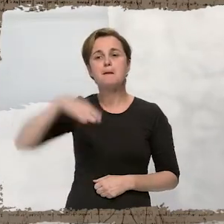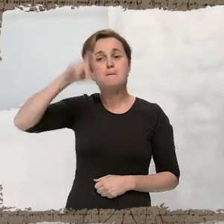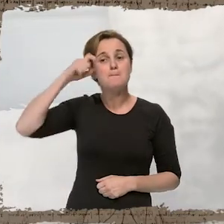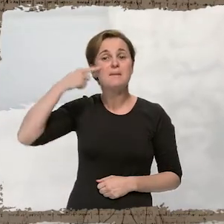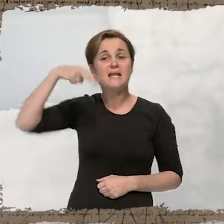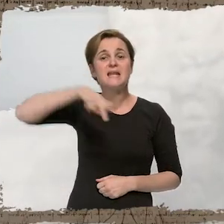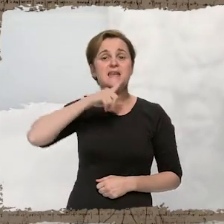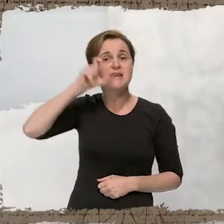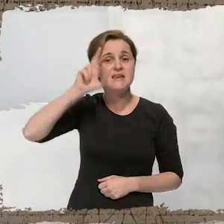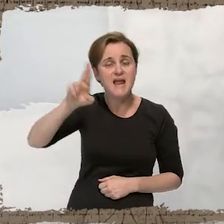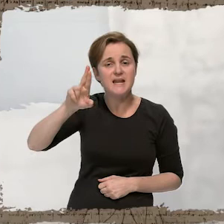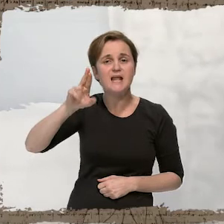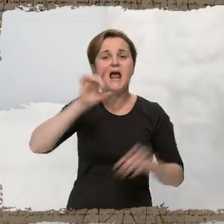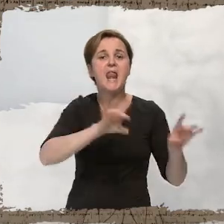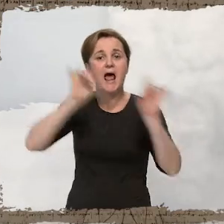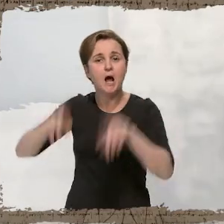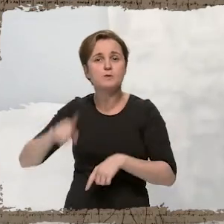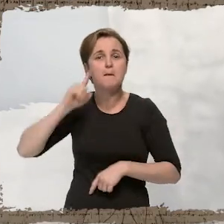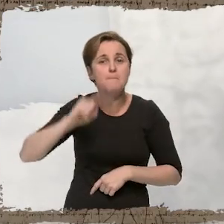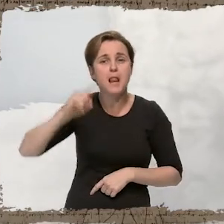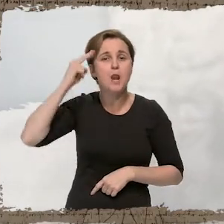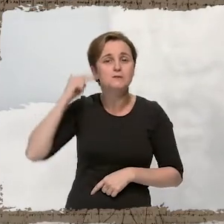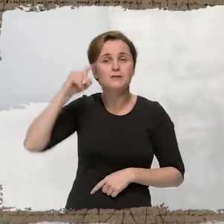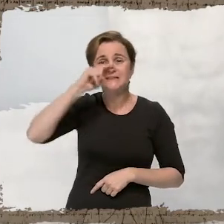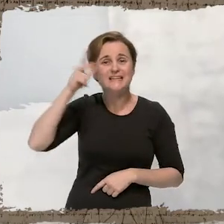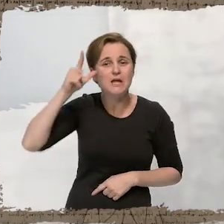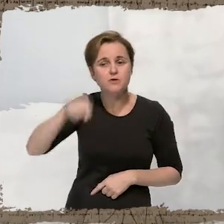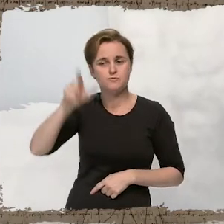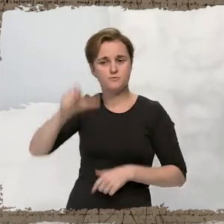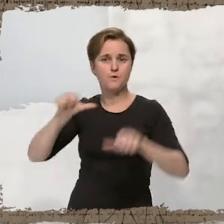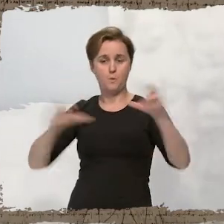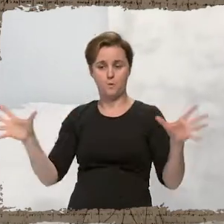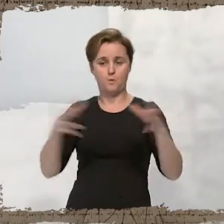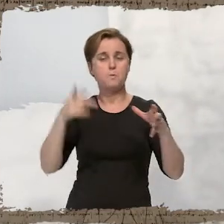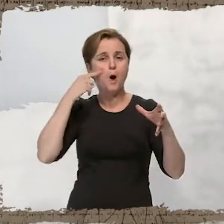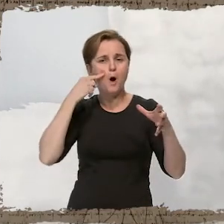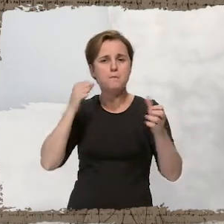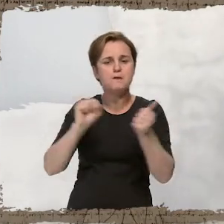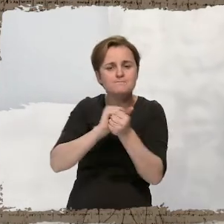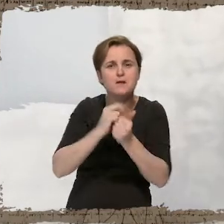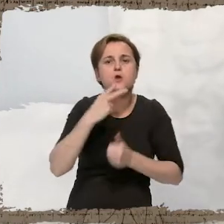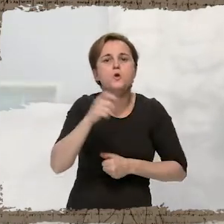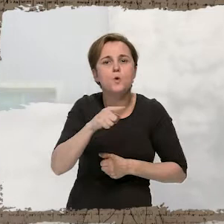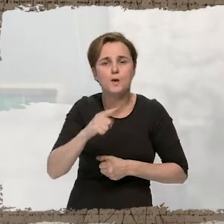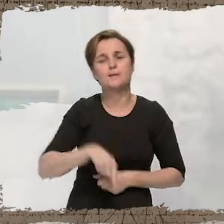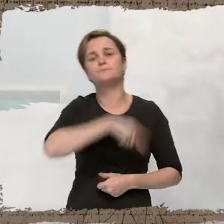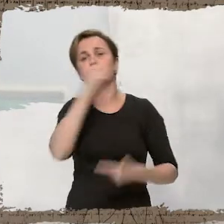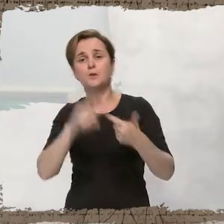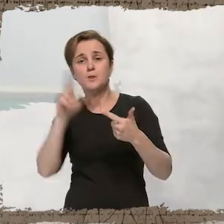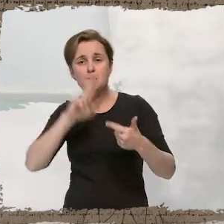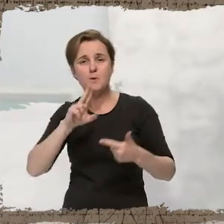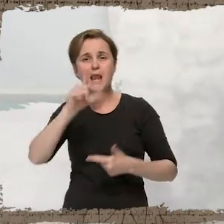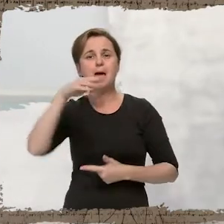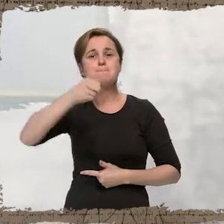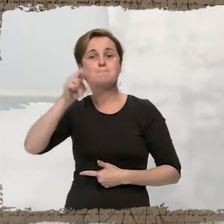weiner nació en 1878 doctora en física trabajó en el equipo que descubrió la fisión nuclear es la mar la